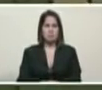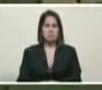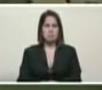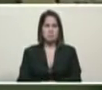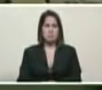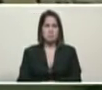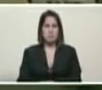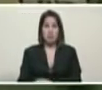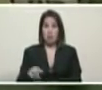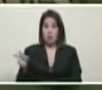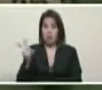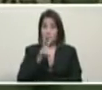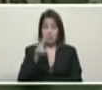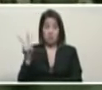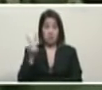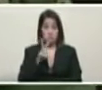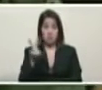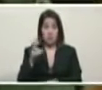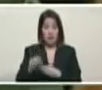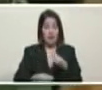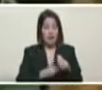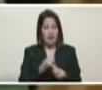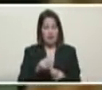Venezuela tiene derecho a la paz.